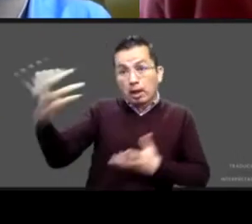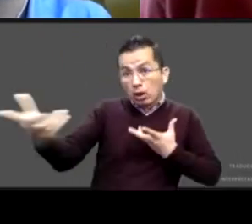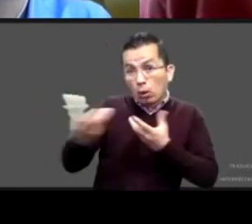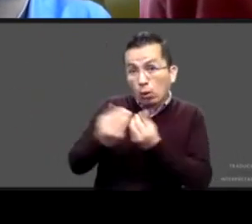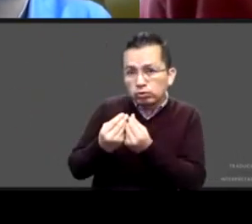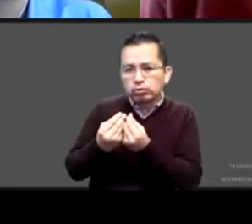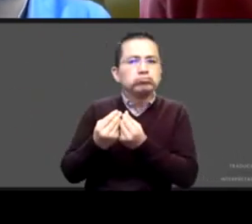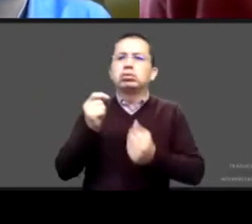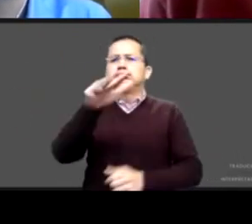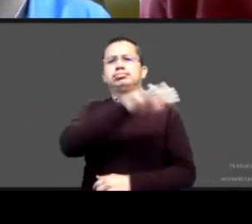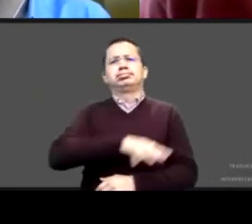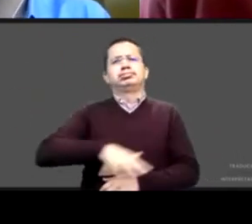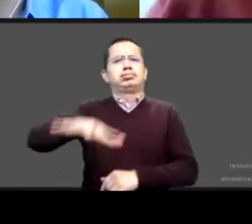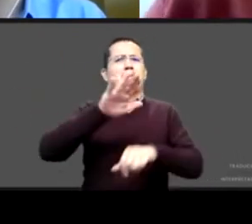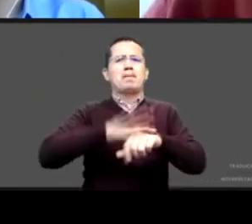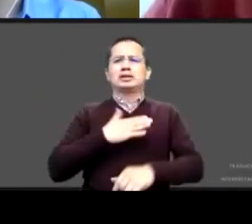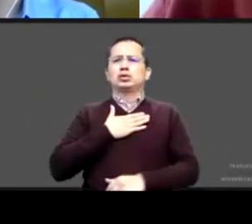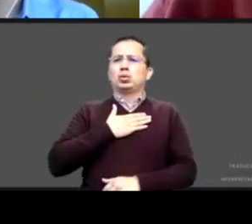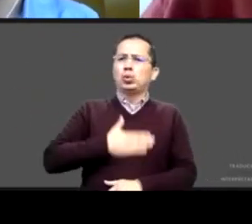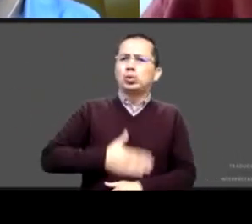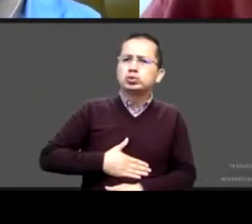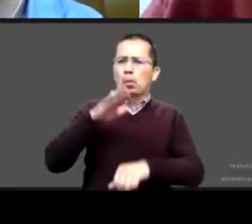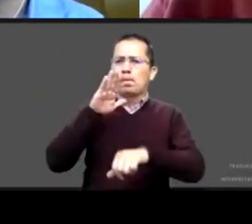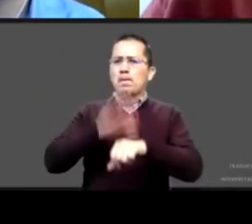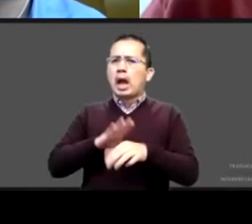justas y solidarias.